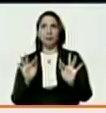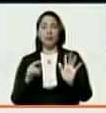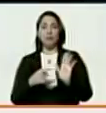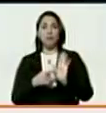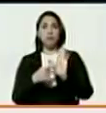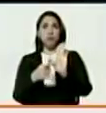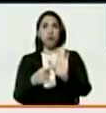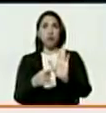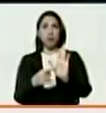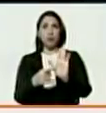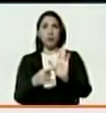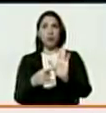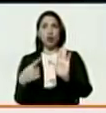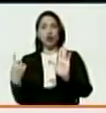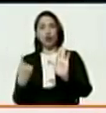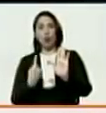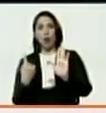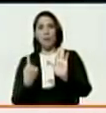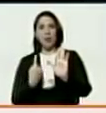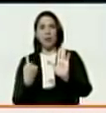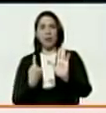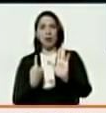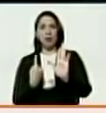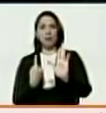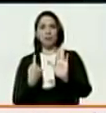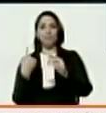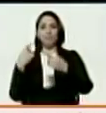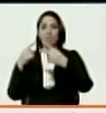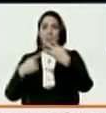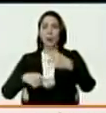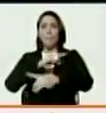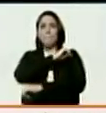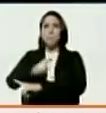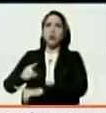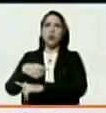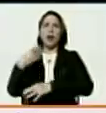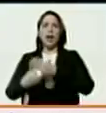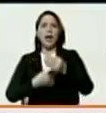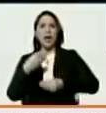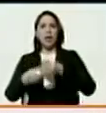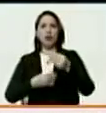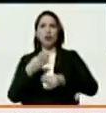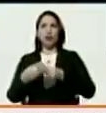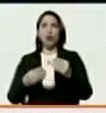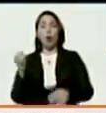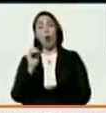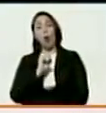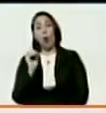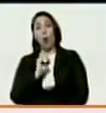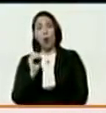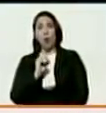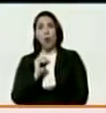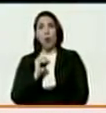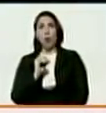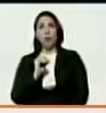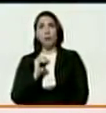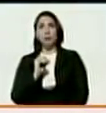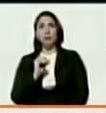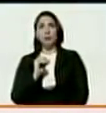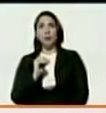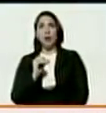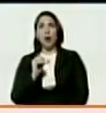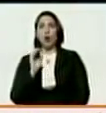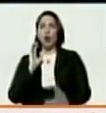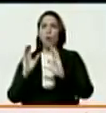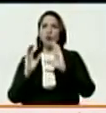mostrar solamente aquellas denuncias que son hechos o a través de medios de